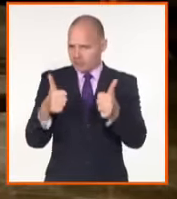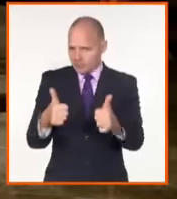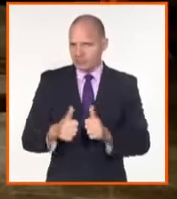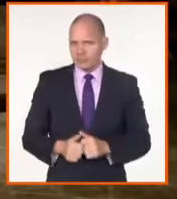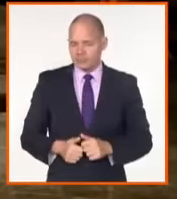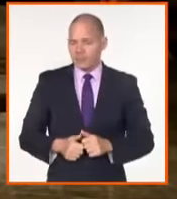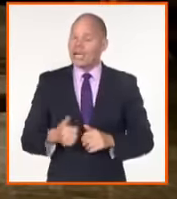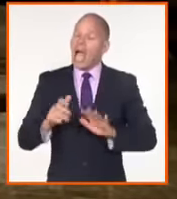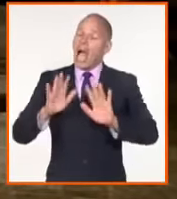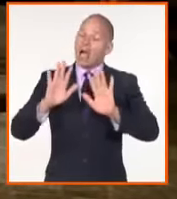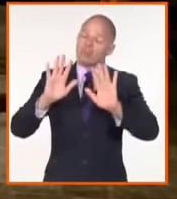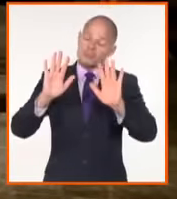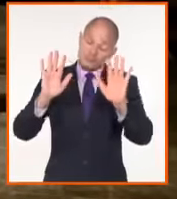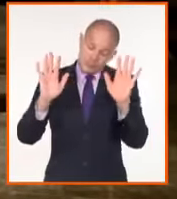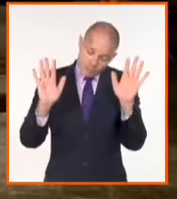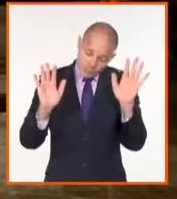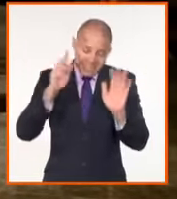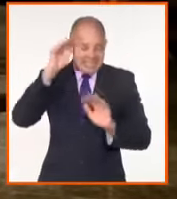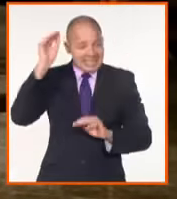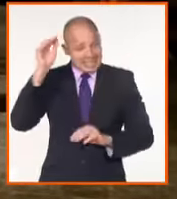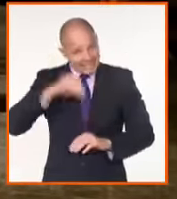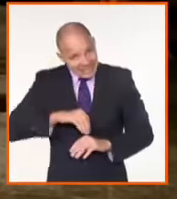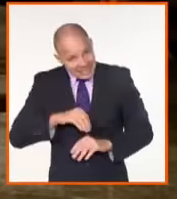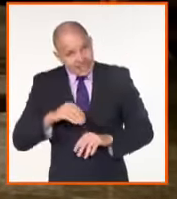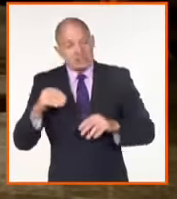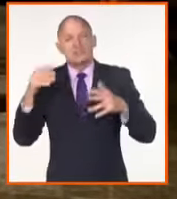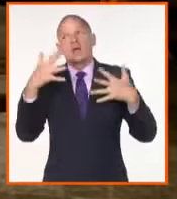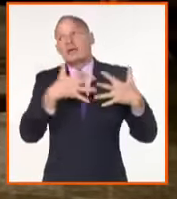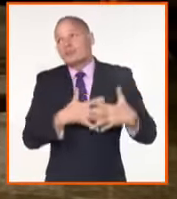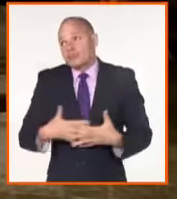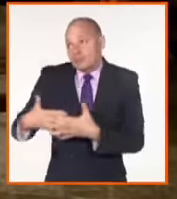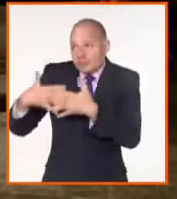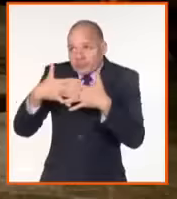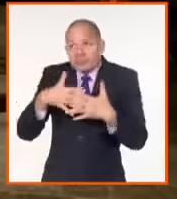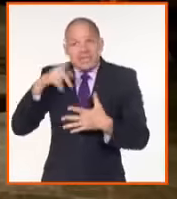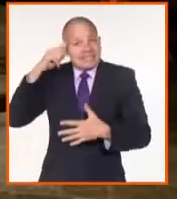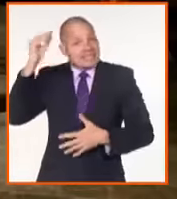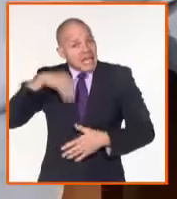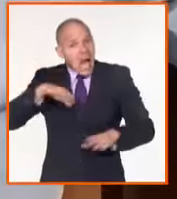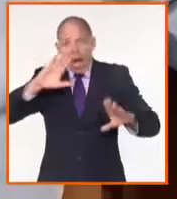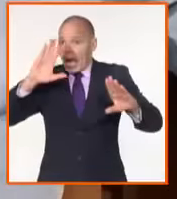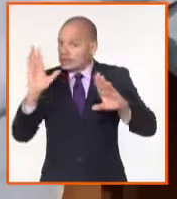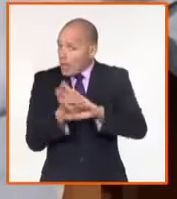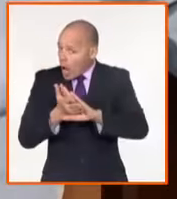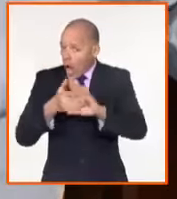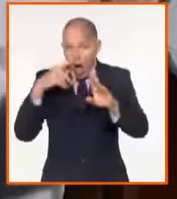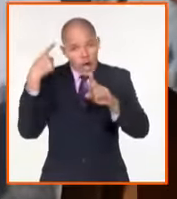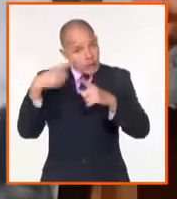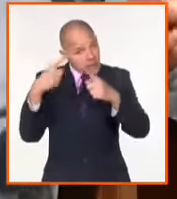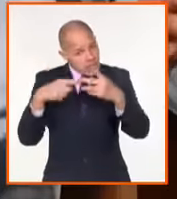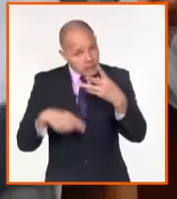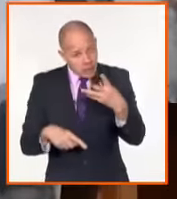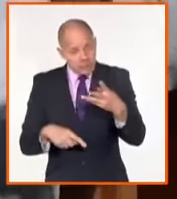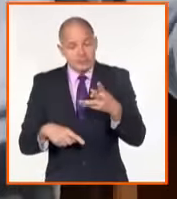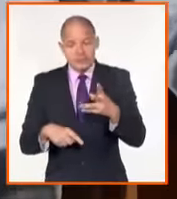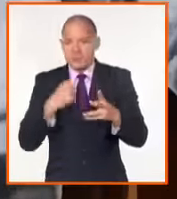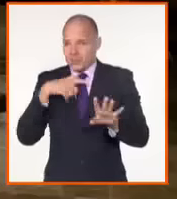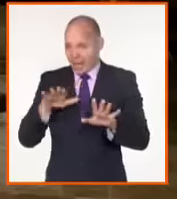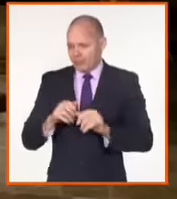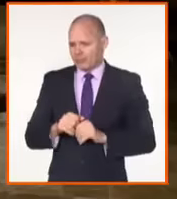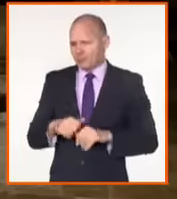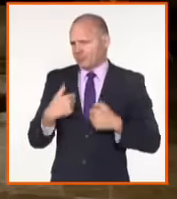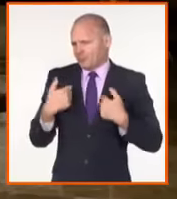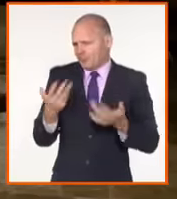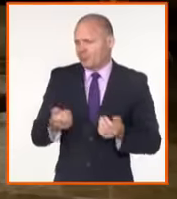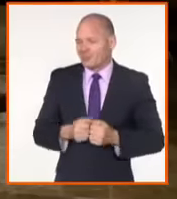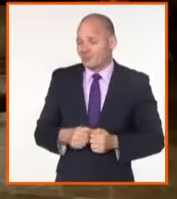Bajo condiciones de presión. Acabamos de ver que hasta una por ejemplo, ahora una agencia norteamericana no quiso